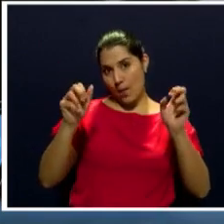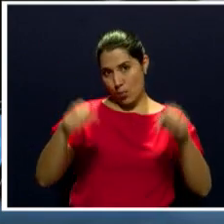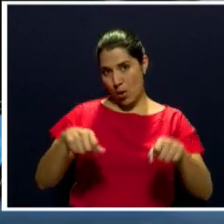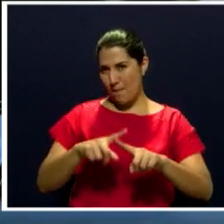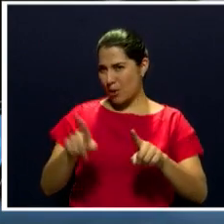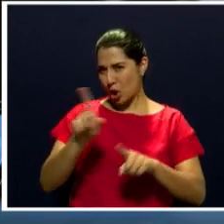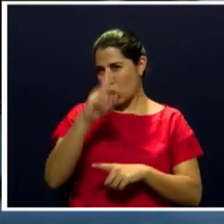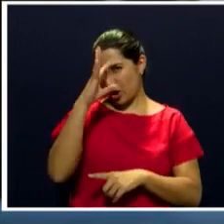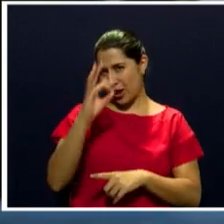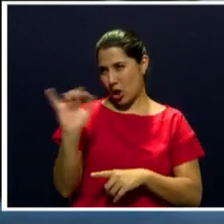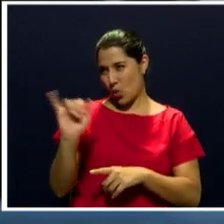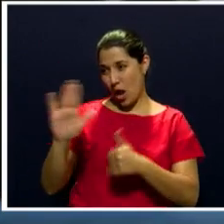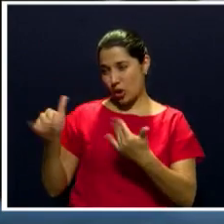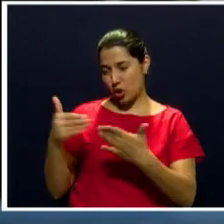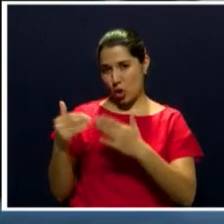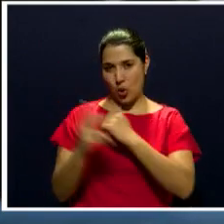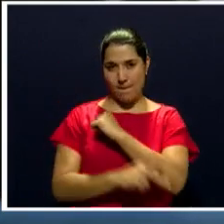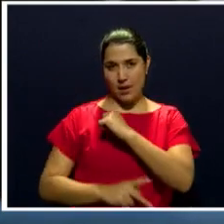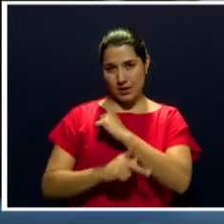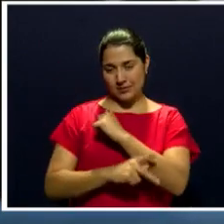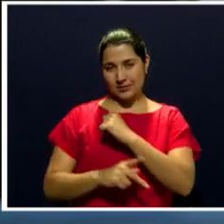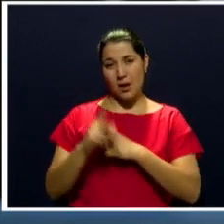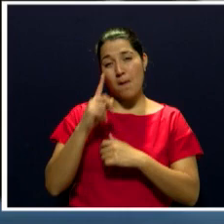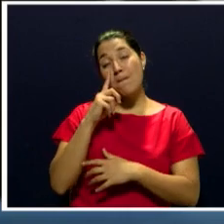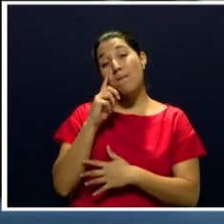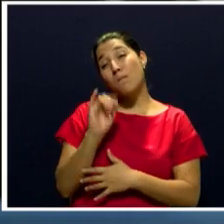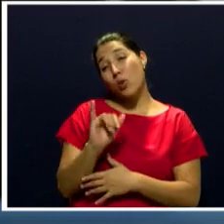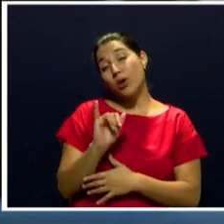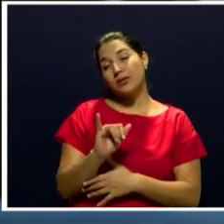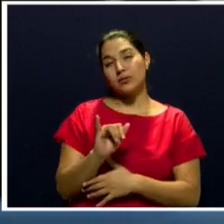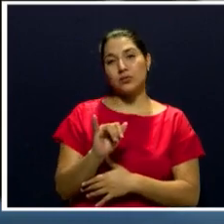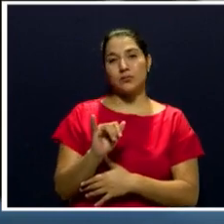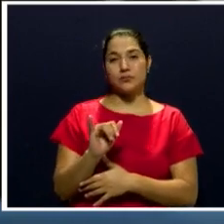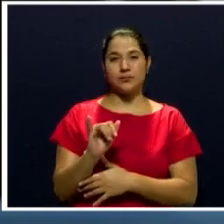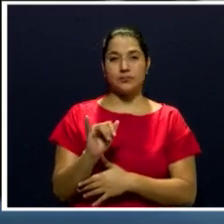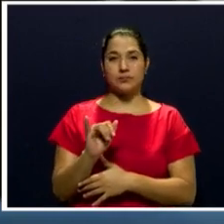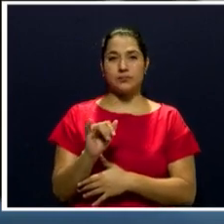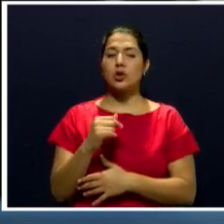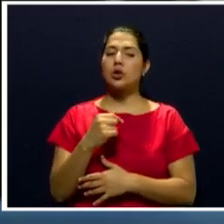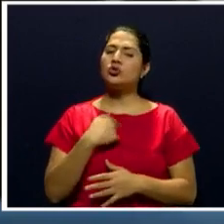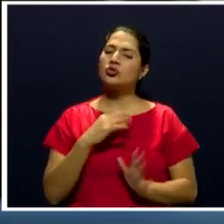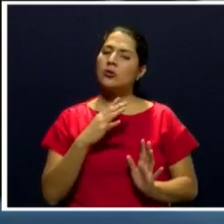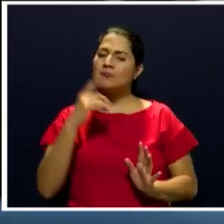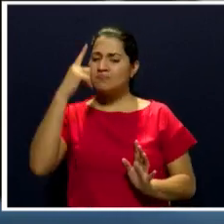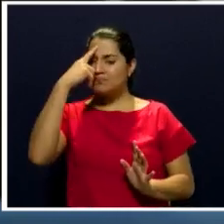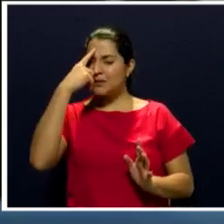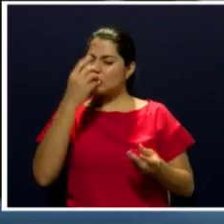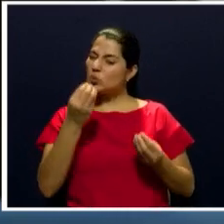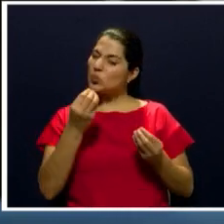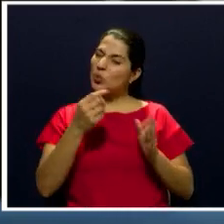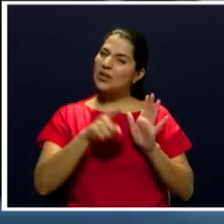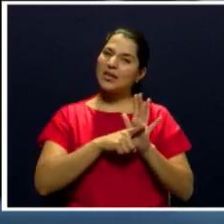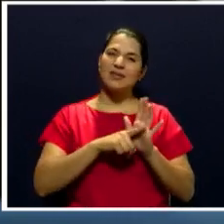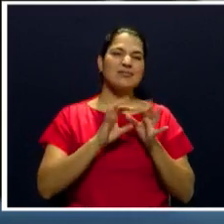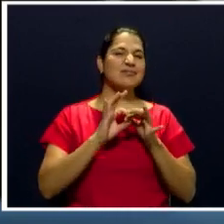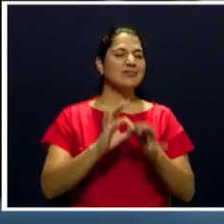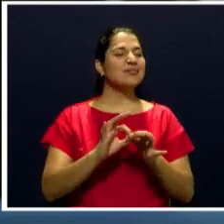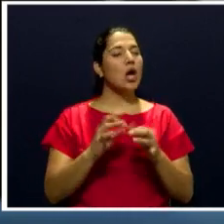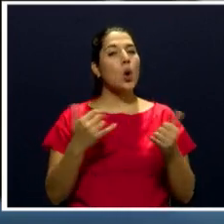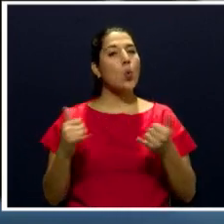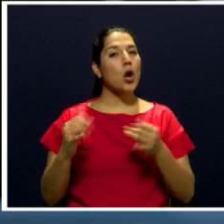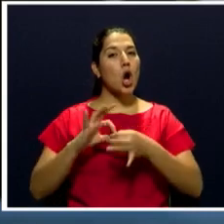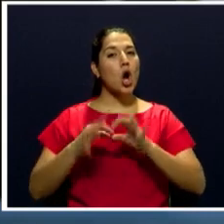todas las partes de la Tierra, por lo que a este respecto, soy muy pesimista sobre la celebración de los Juegos Olímpicos